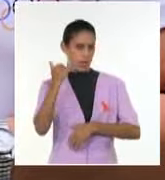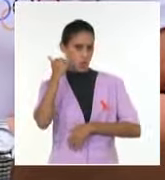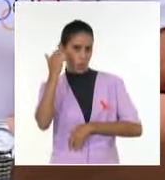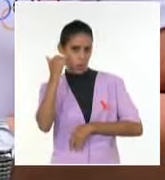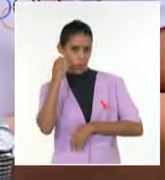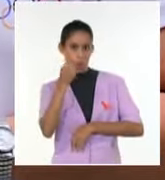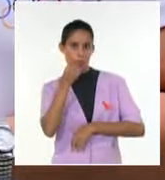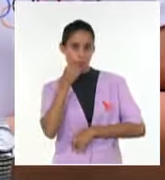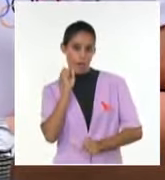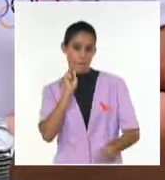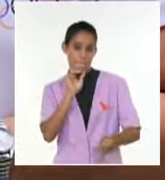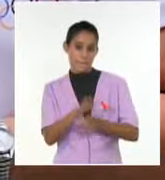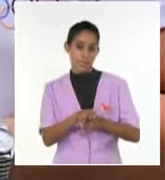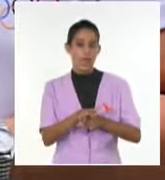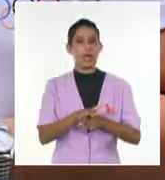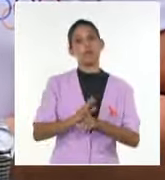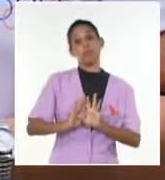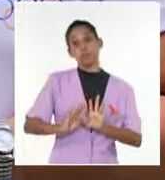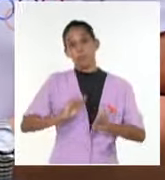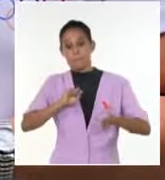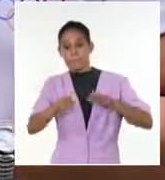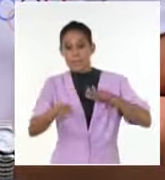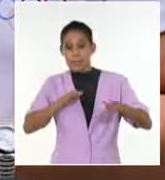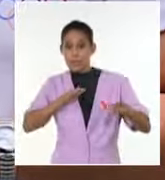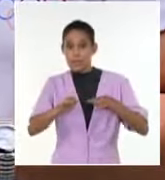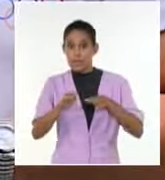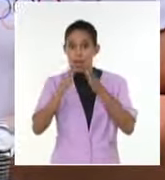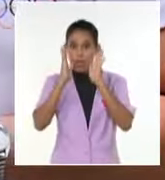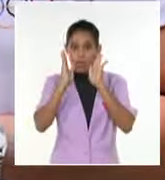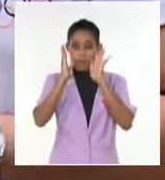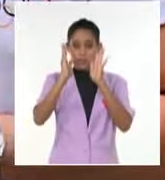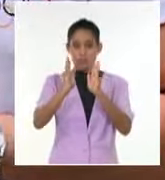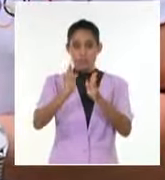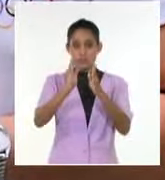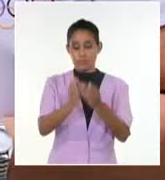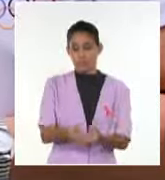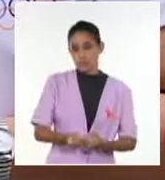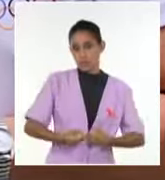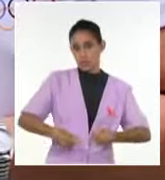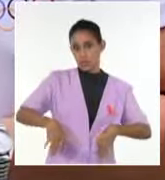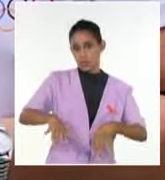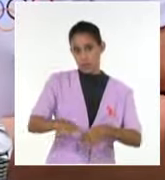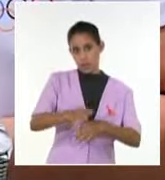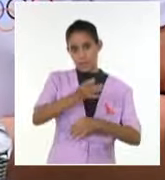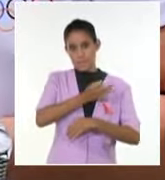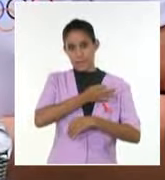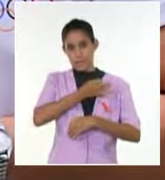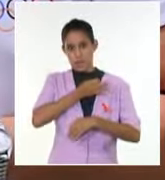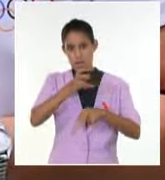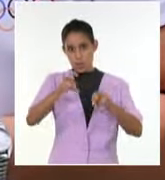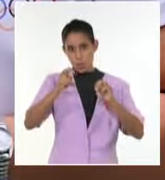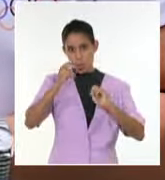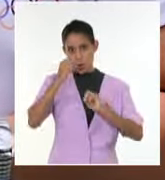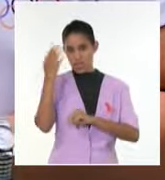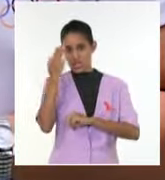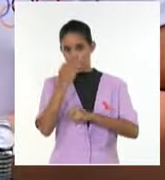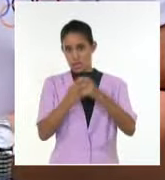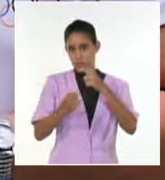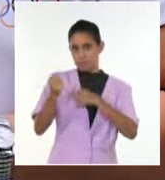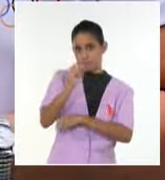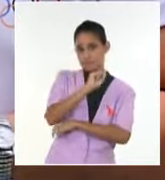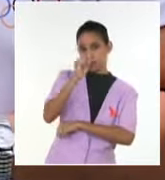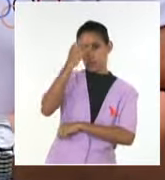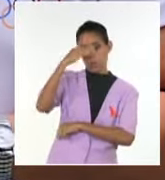inicio de los Juegos Olímpicos, que siempre, bueno, van transcurriendo jornadas, no llegan medallas para los cubanos y un poco con los aficionados, ¿no?